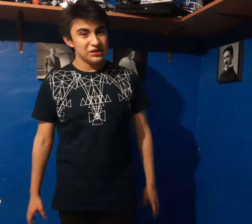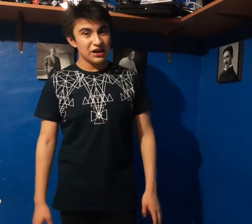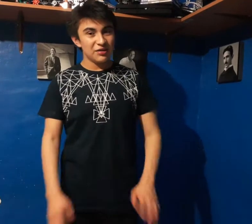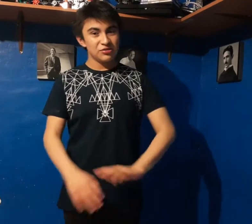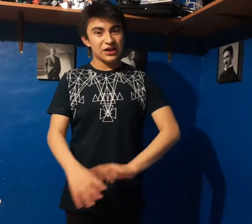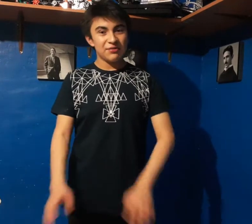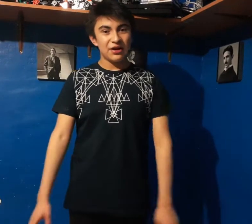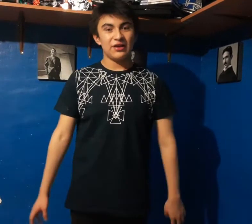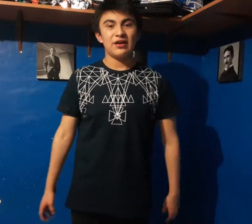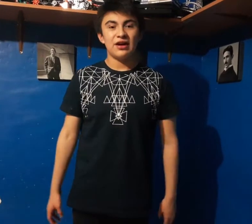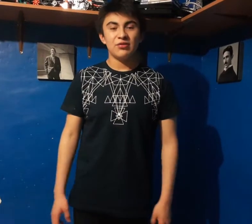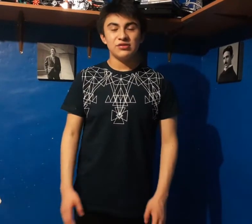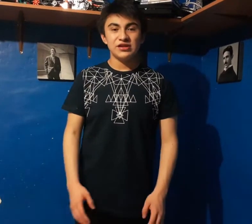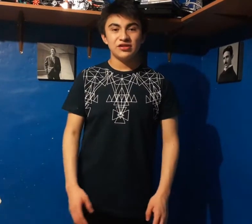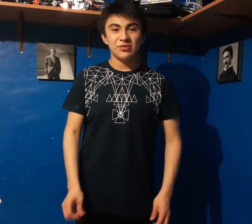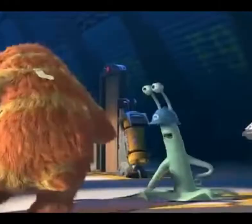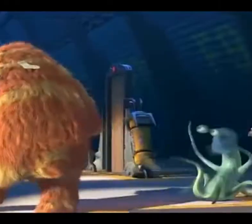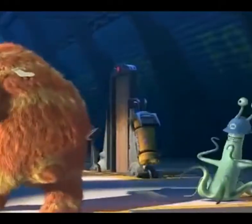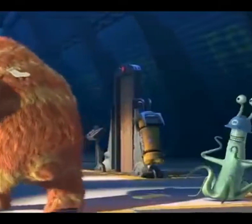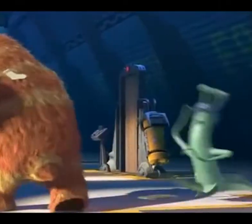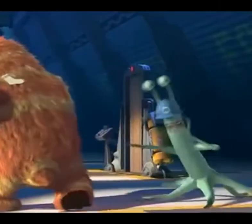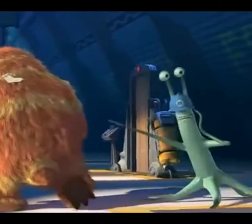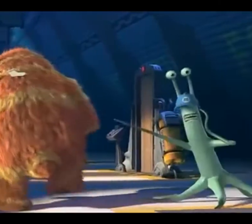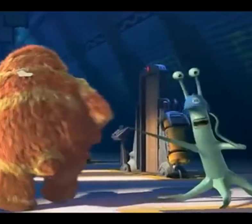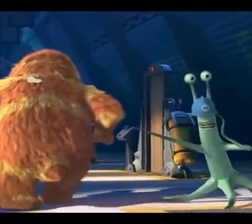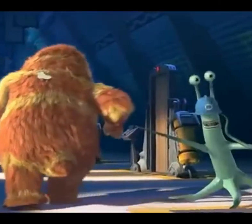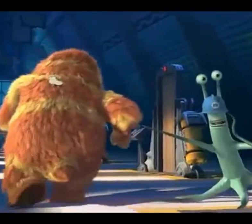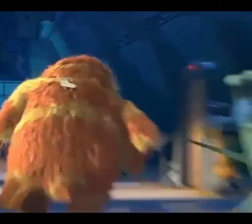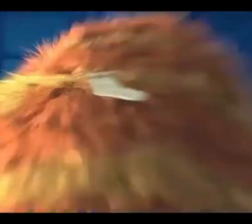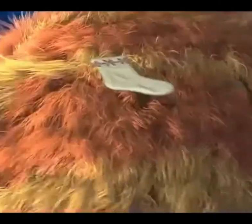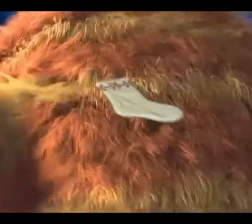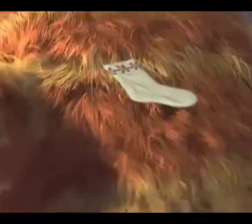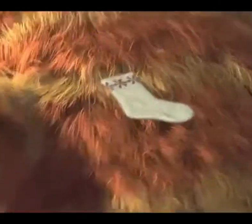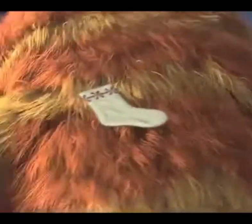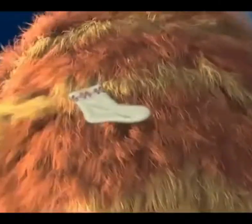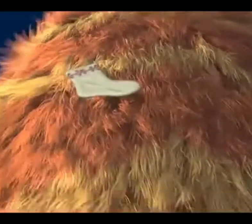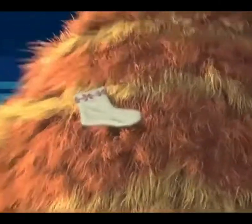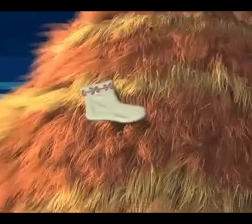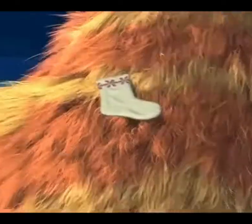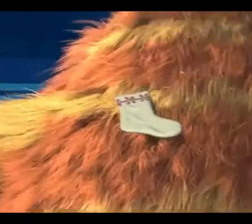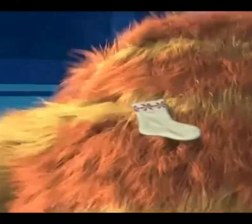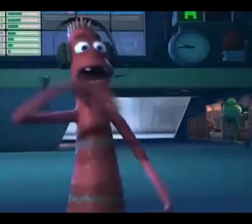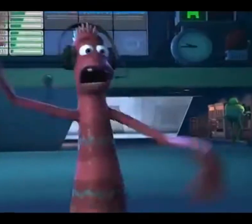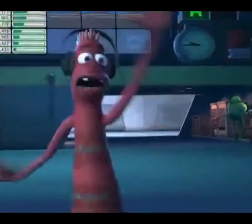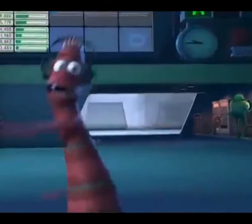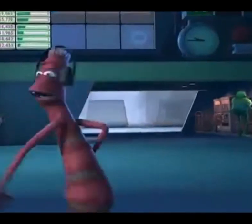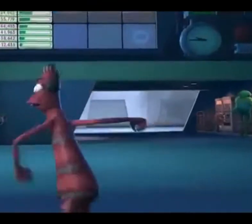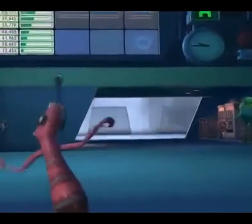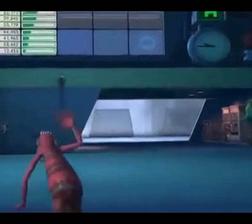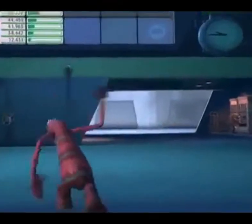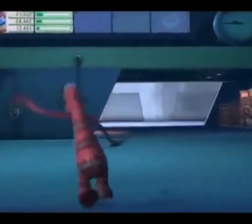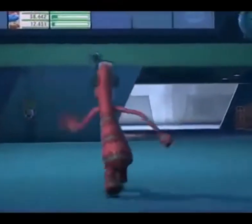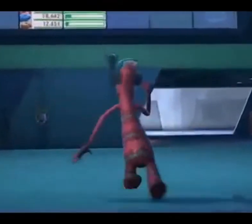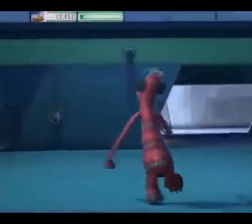Entonces, si alguien mostraba algún síntoma... ¡Ah! ¡3312! ¡Tenemos un 3312!